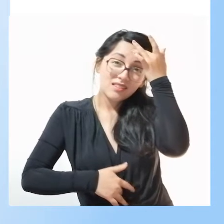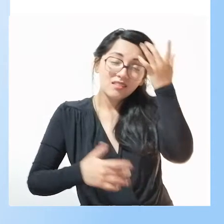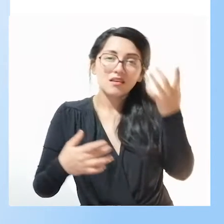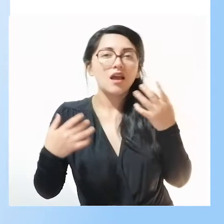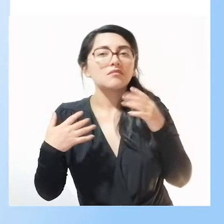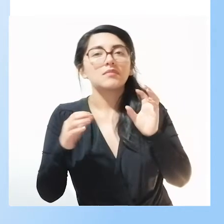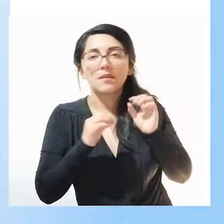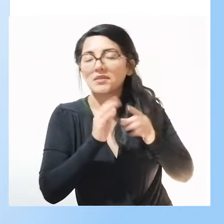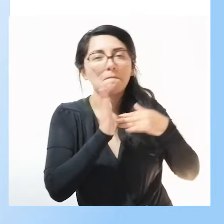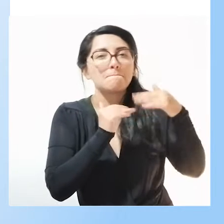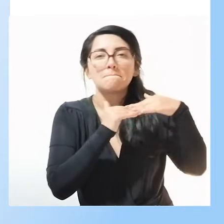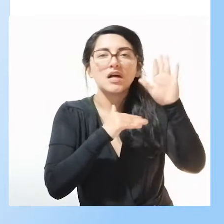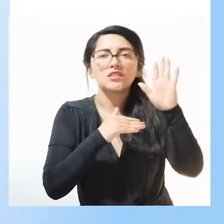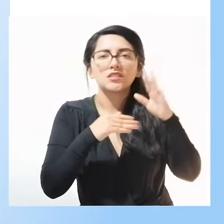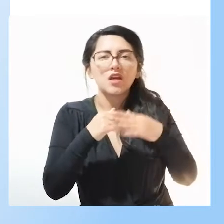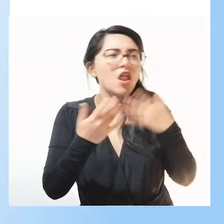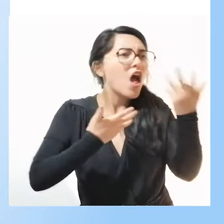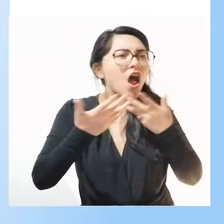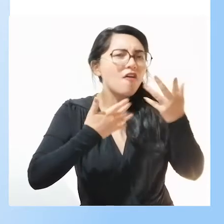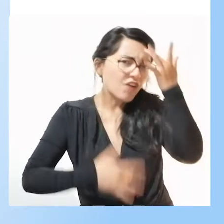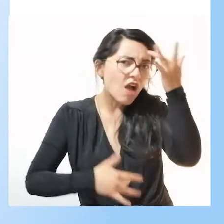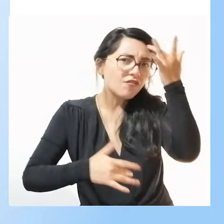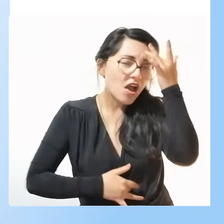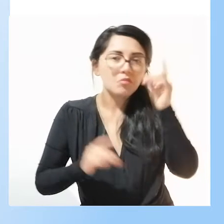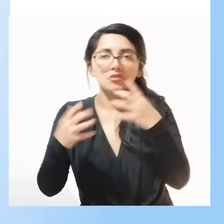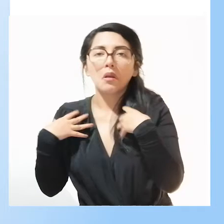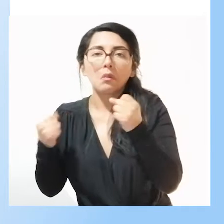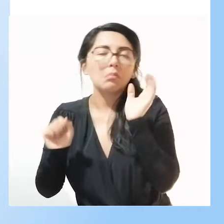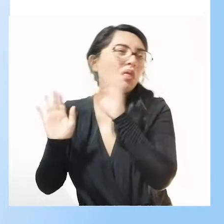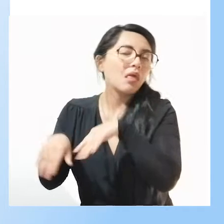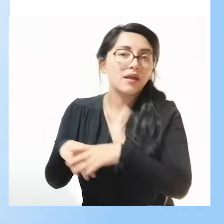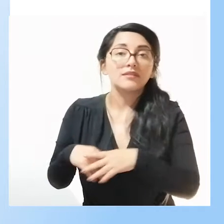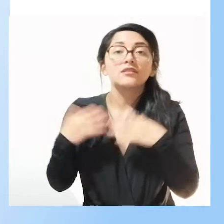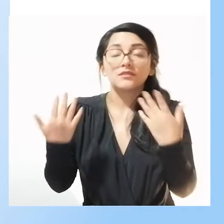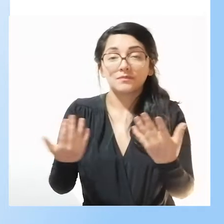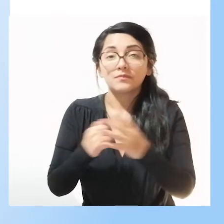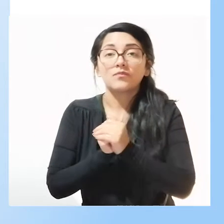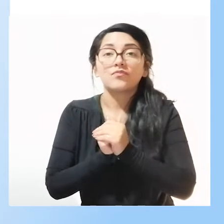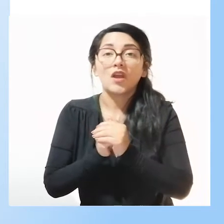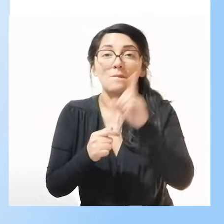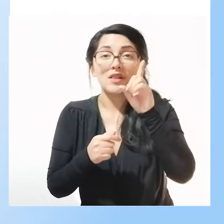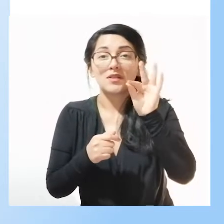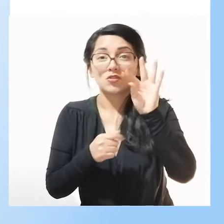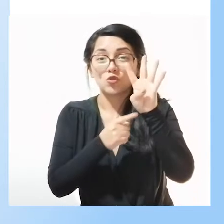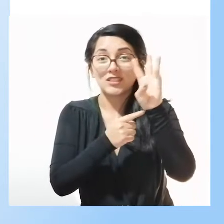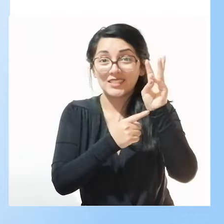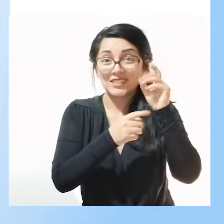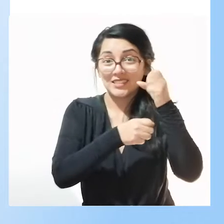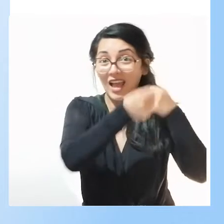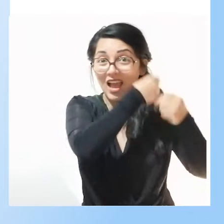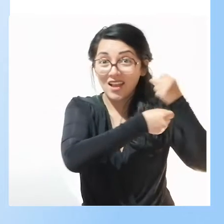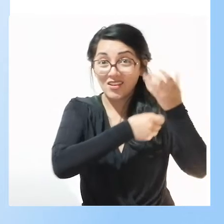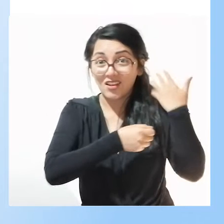salud. Fue la Organización Mundial de la Salud en el año 1946 cuando aportó unos elementos